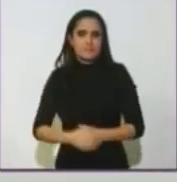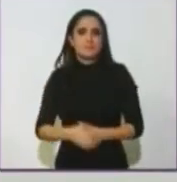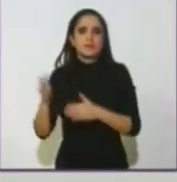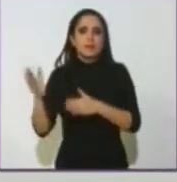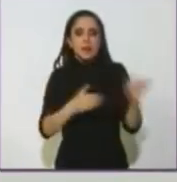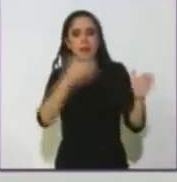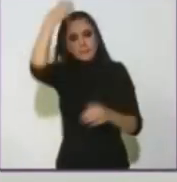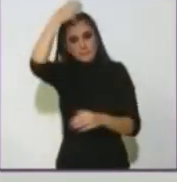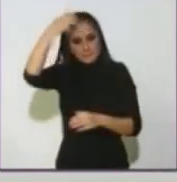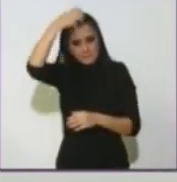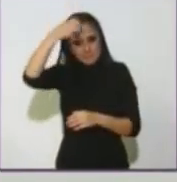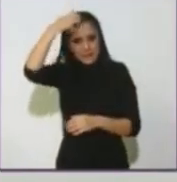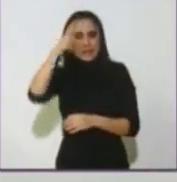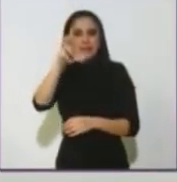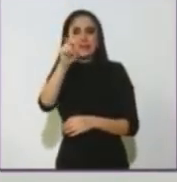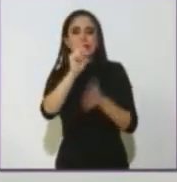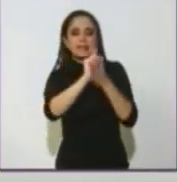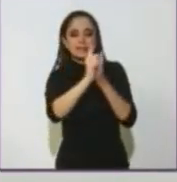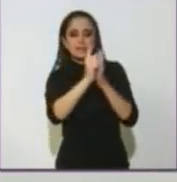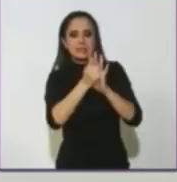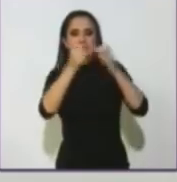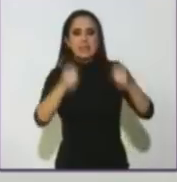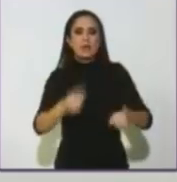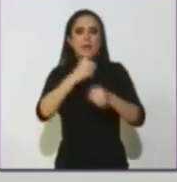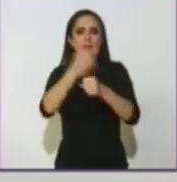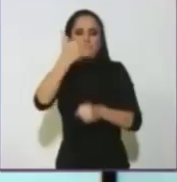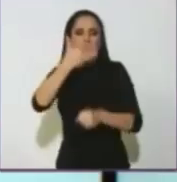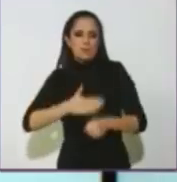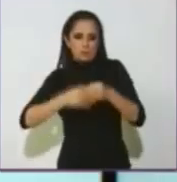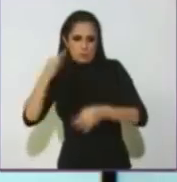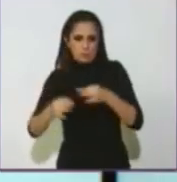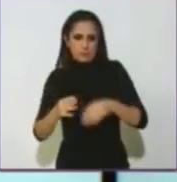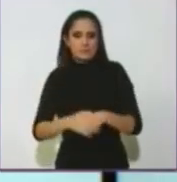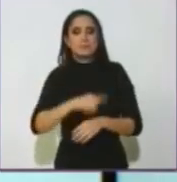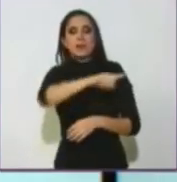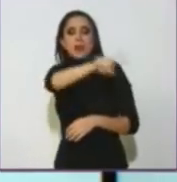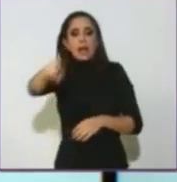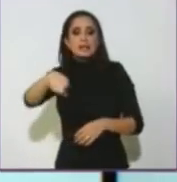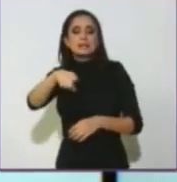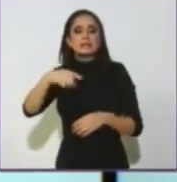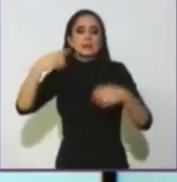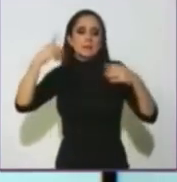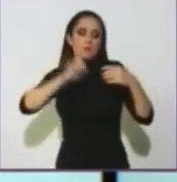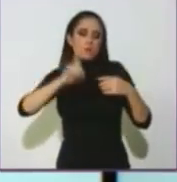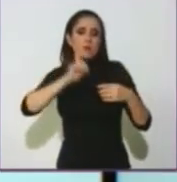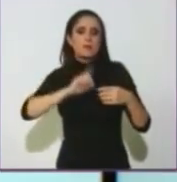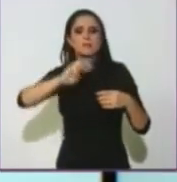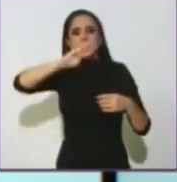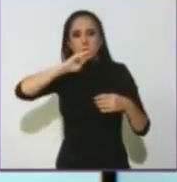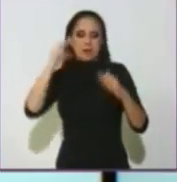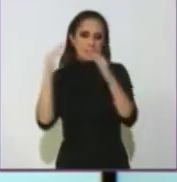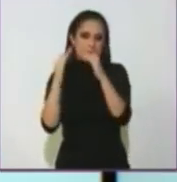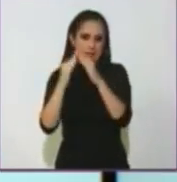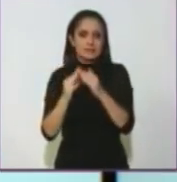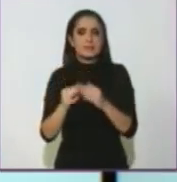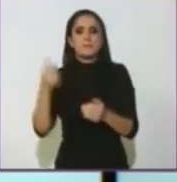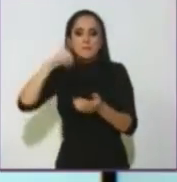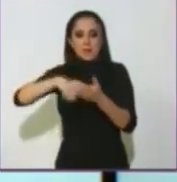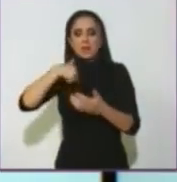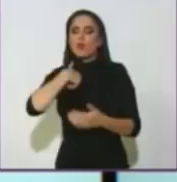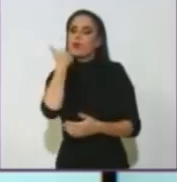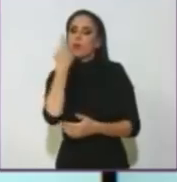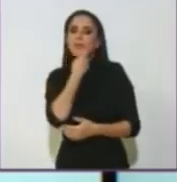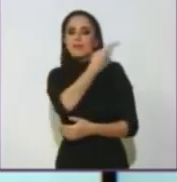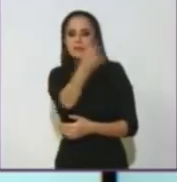mikel arriola 30 hasta 30 segundos seguridad y justicia conclusión amas de casa de la ciudad de mexico les quiero dar una buena noticia